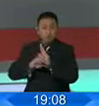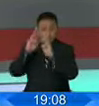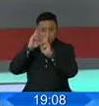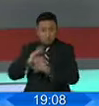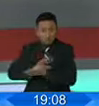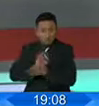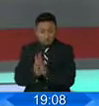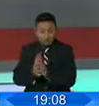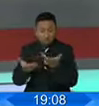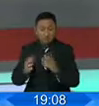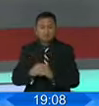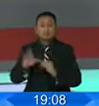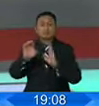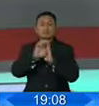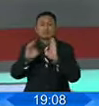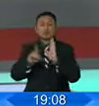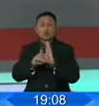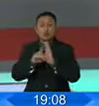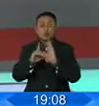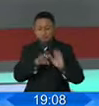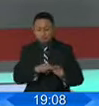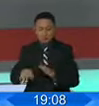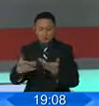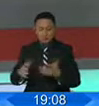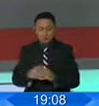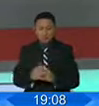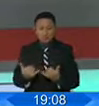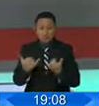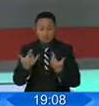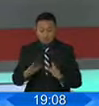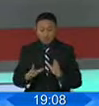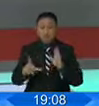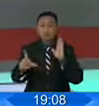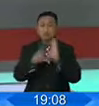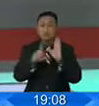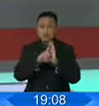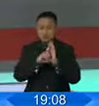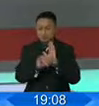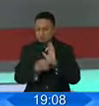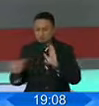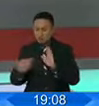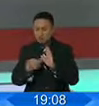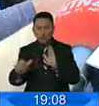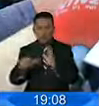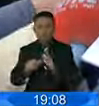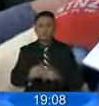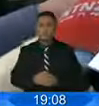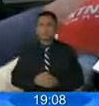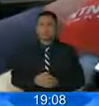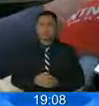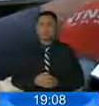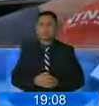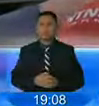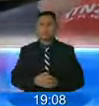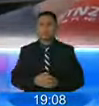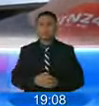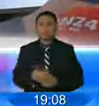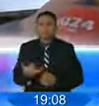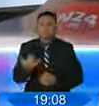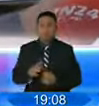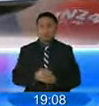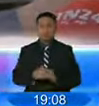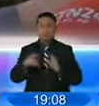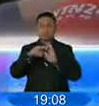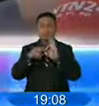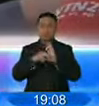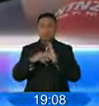Seguridad Ciudadana y Orden Público, pues consideran que ya existe una ley con los mismos fines. Un cuerpo que ya existe